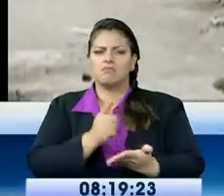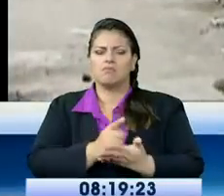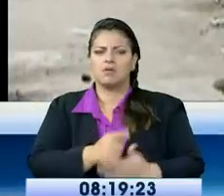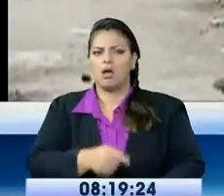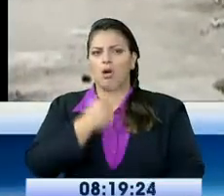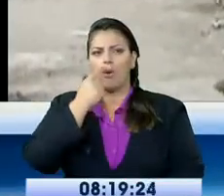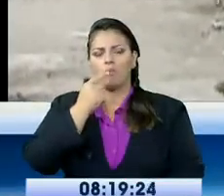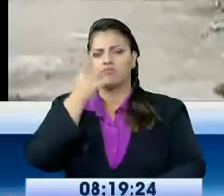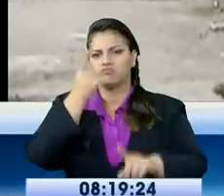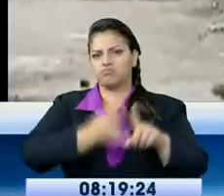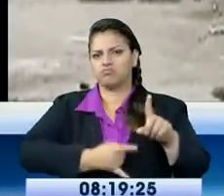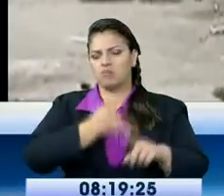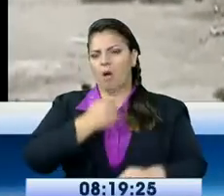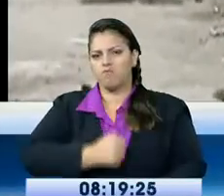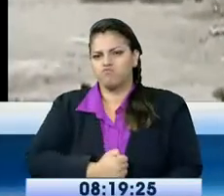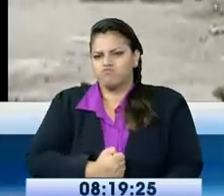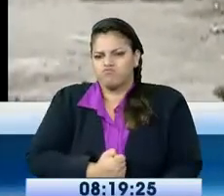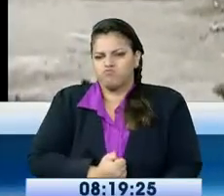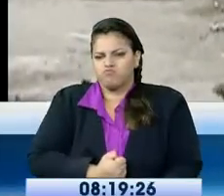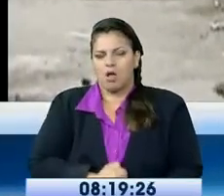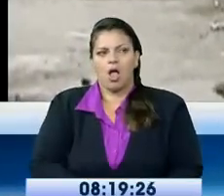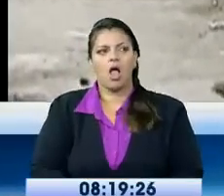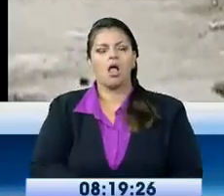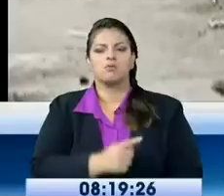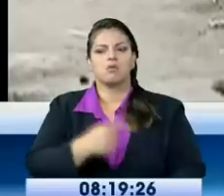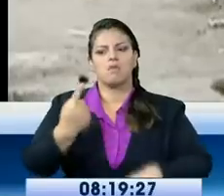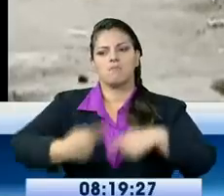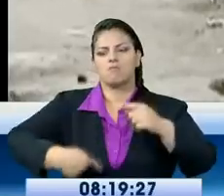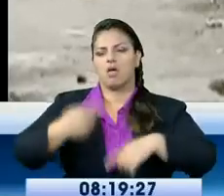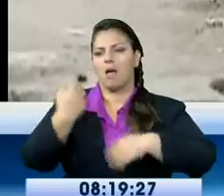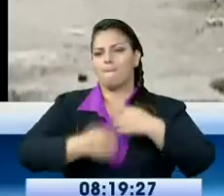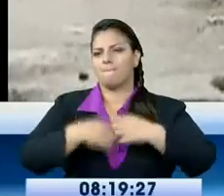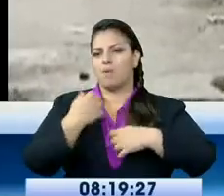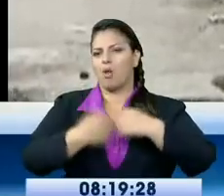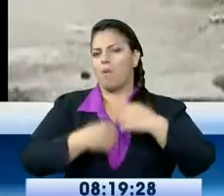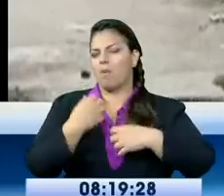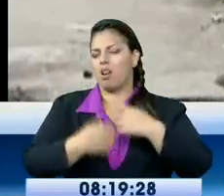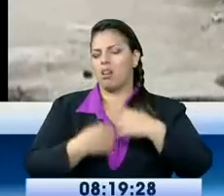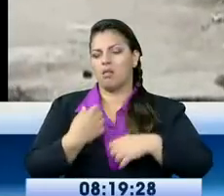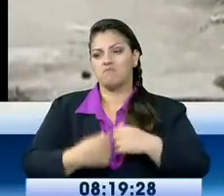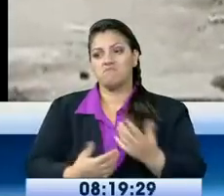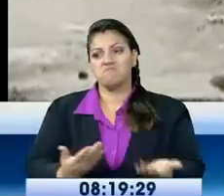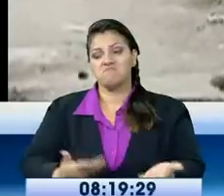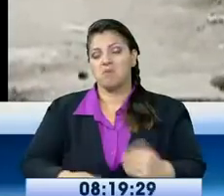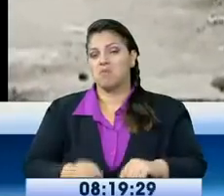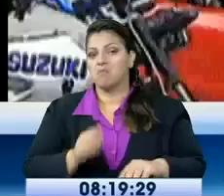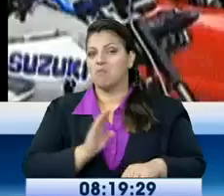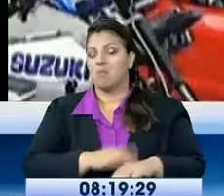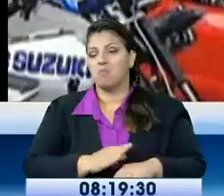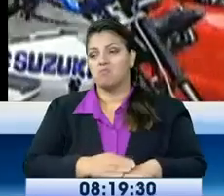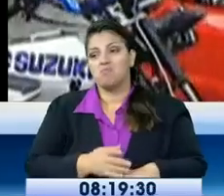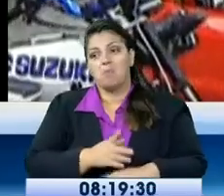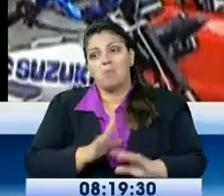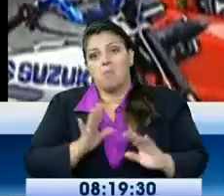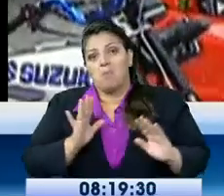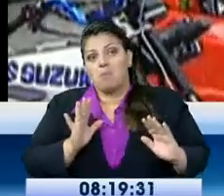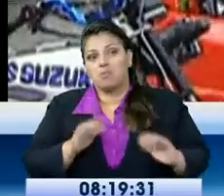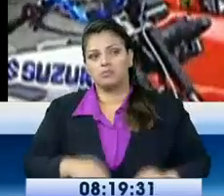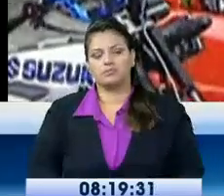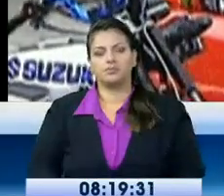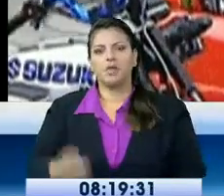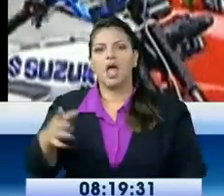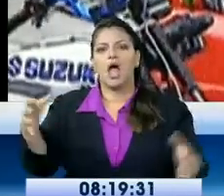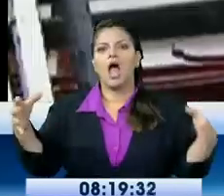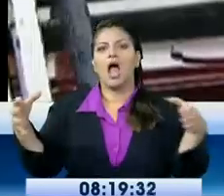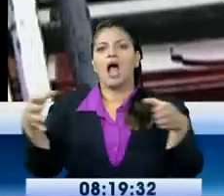Borra, fue el problema. El resto no, mi hijo vivía conmigo, trabajaba conmigo. Ahora esta asociación de